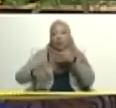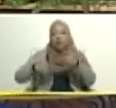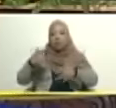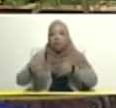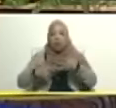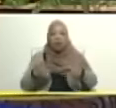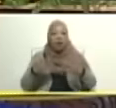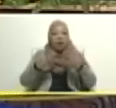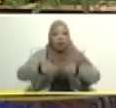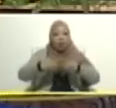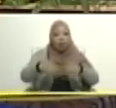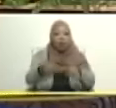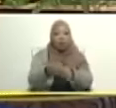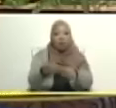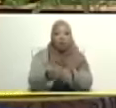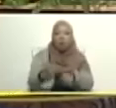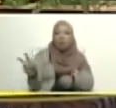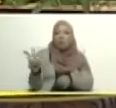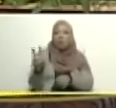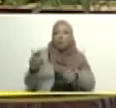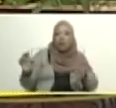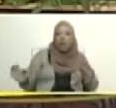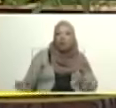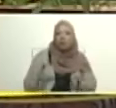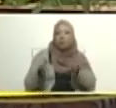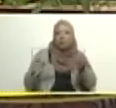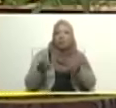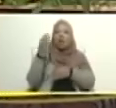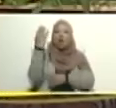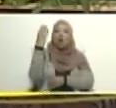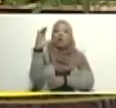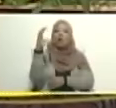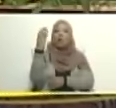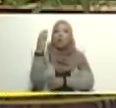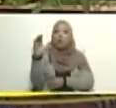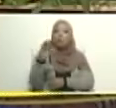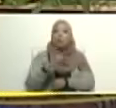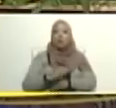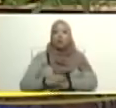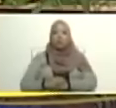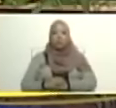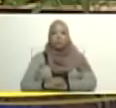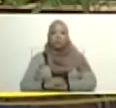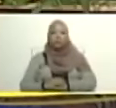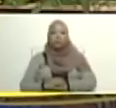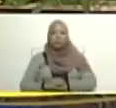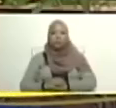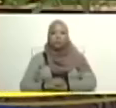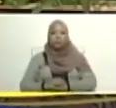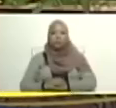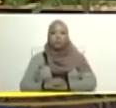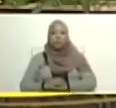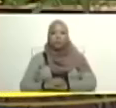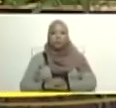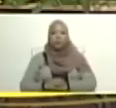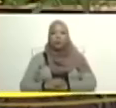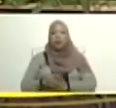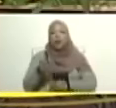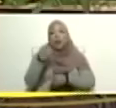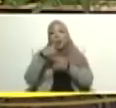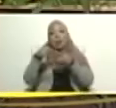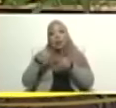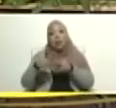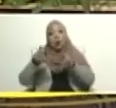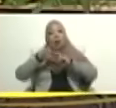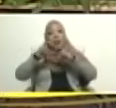va a ser un motor de la misma economía colombiana. Aquí hemos hablado de varios